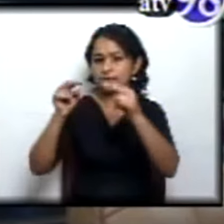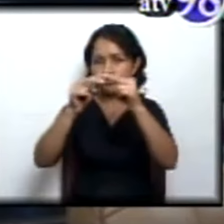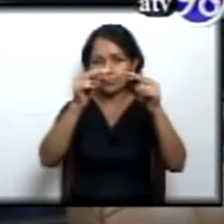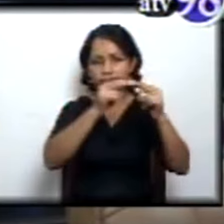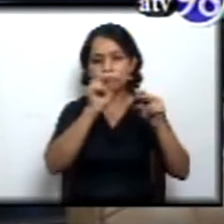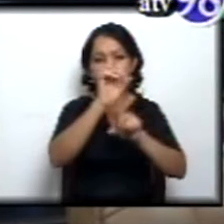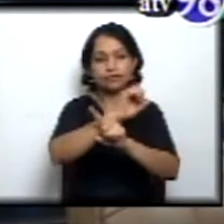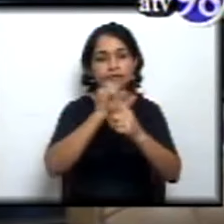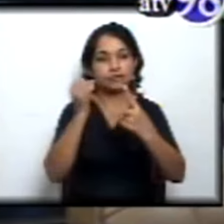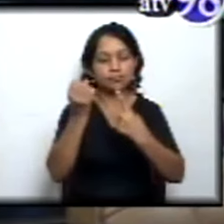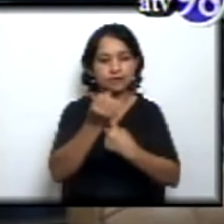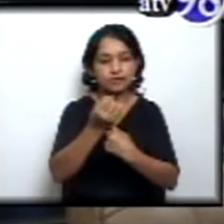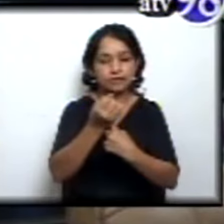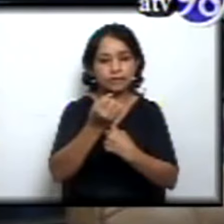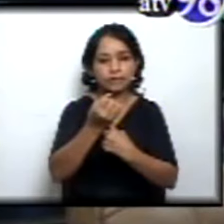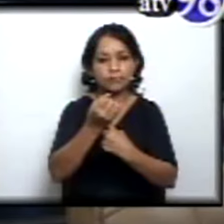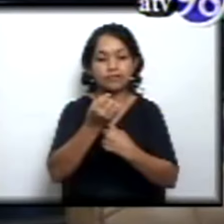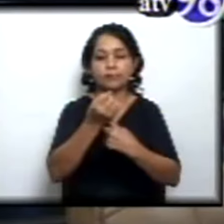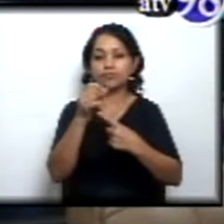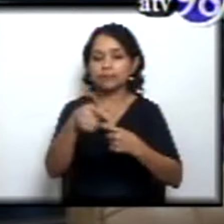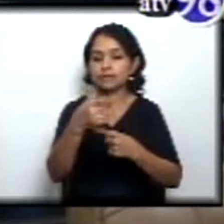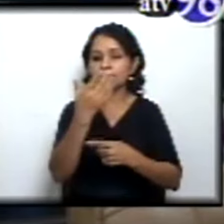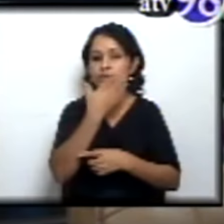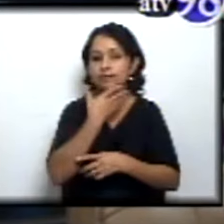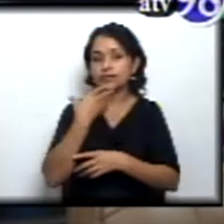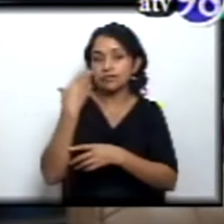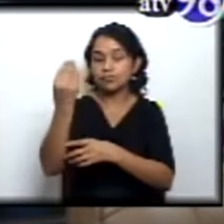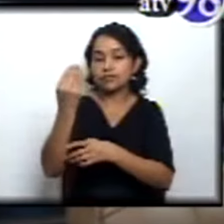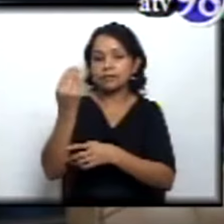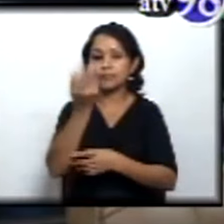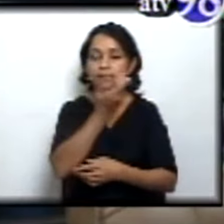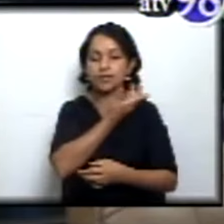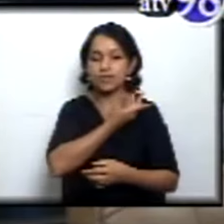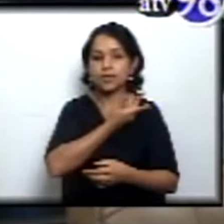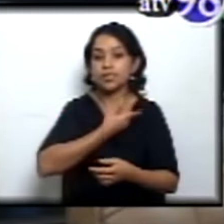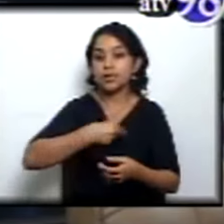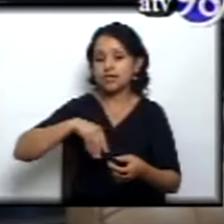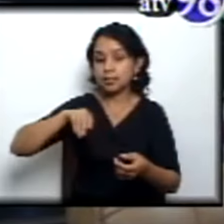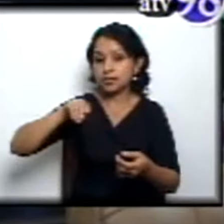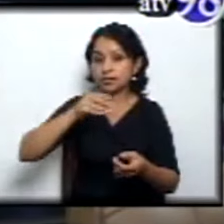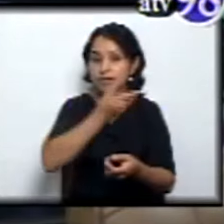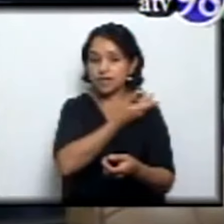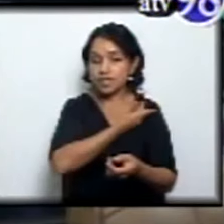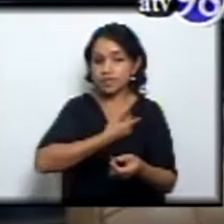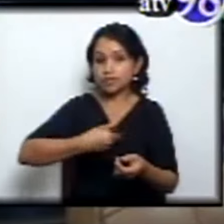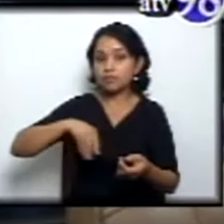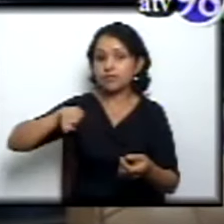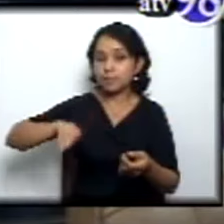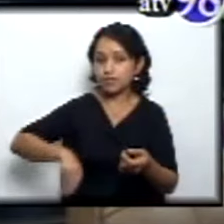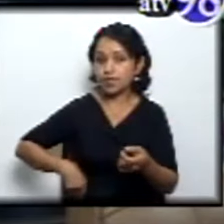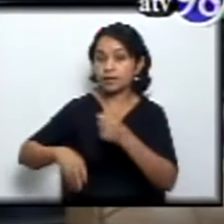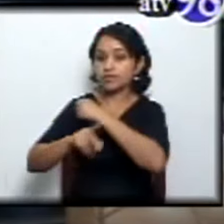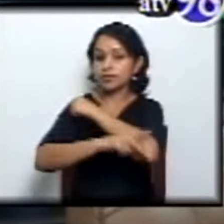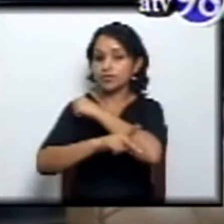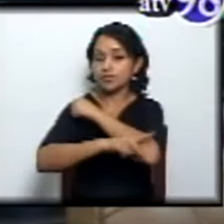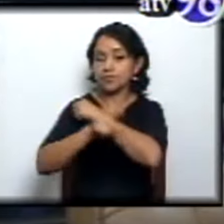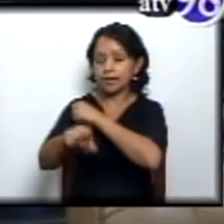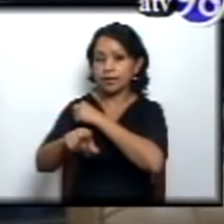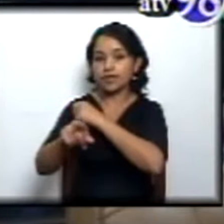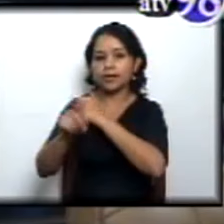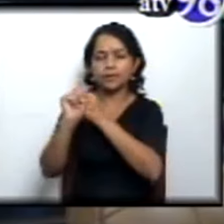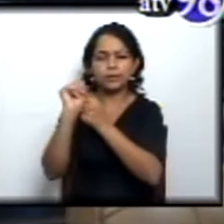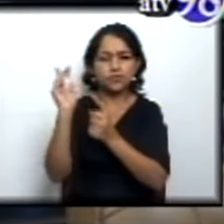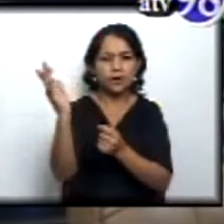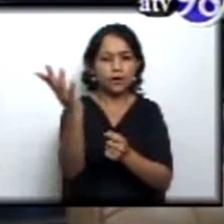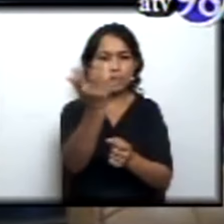con la Organización Iberoamericana de la Juventud, que tiene sede en España y que aglutina a los ministerios e institutos de la